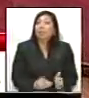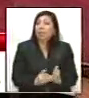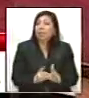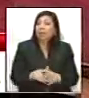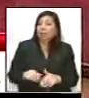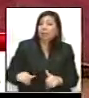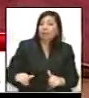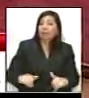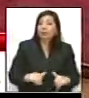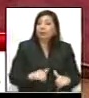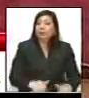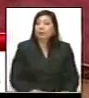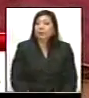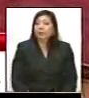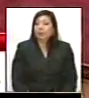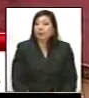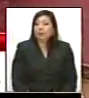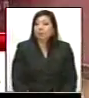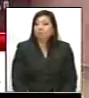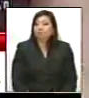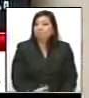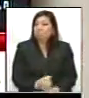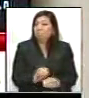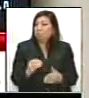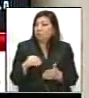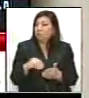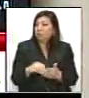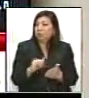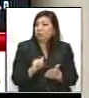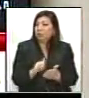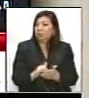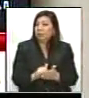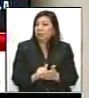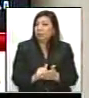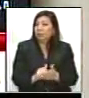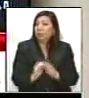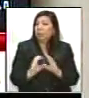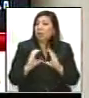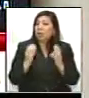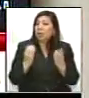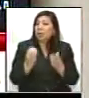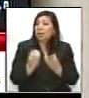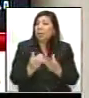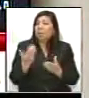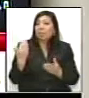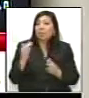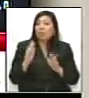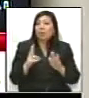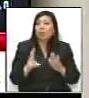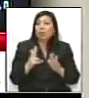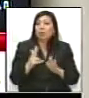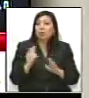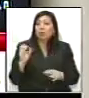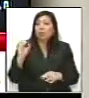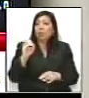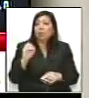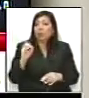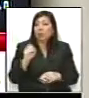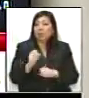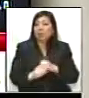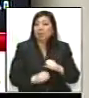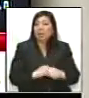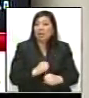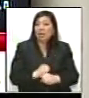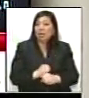unanimidad y con una fórmula sustitutoria publicada en el portal del congreso el pasado 18 de octubre del año